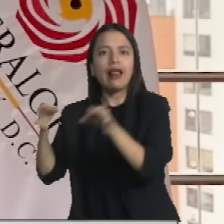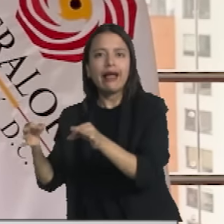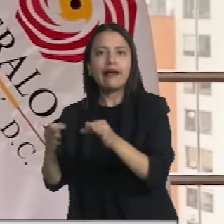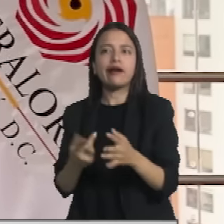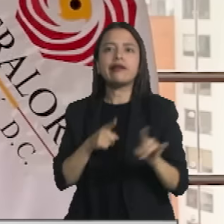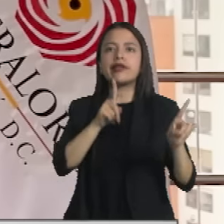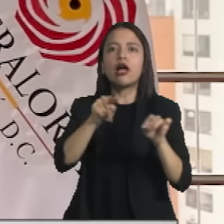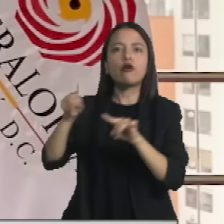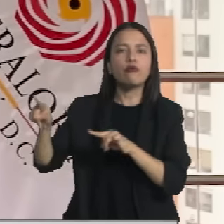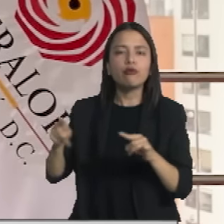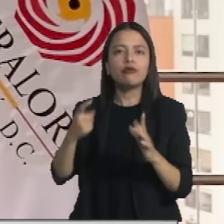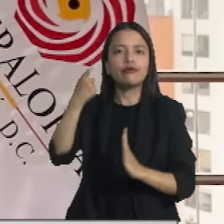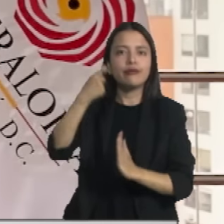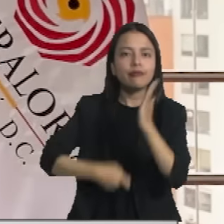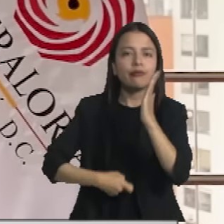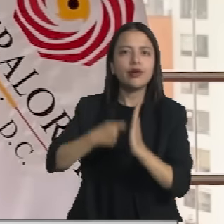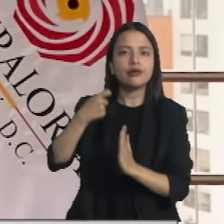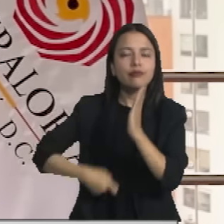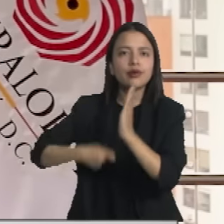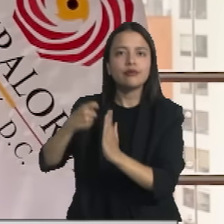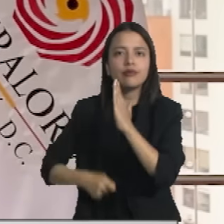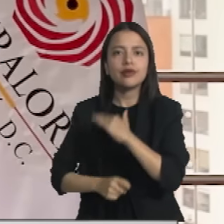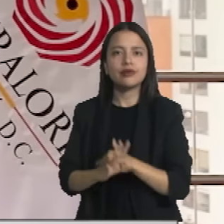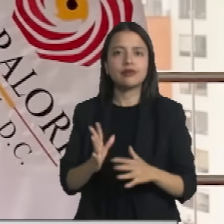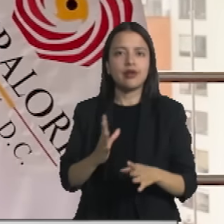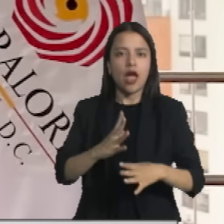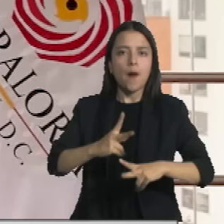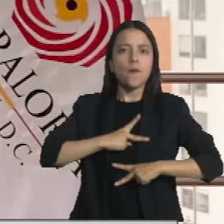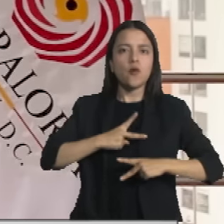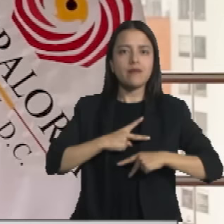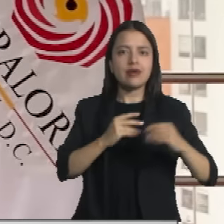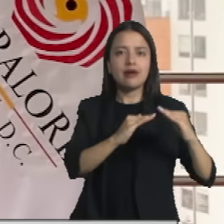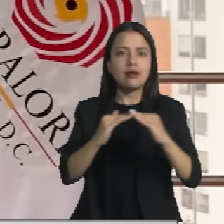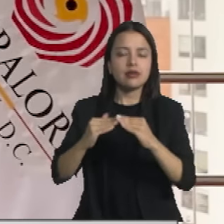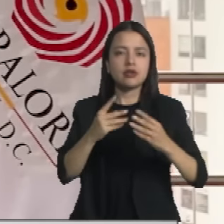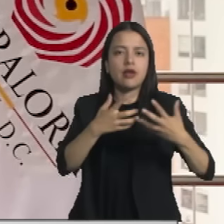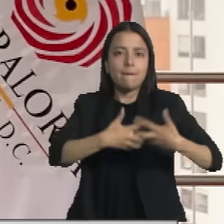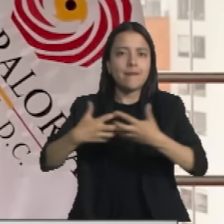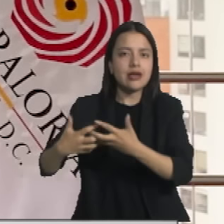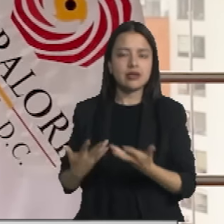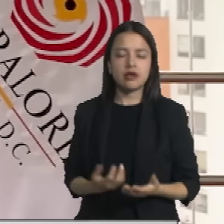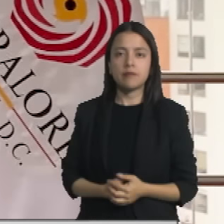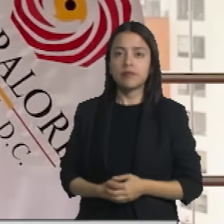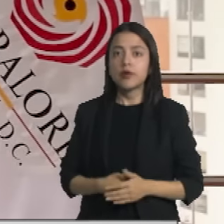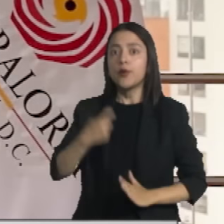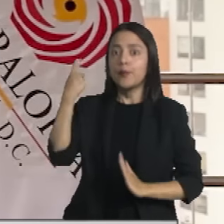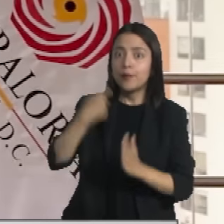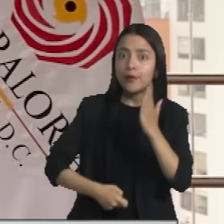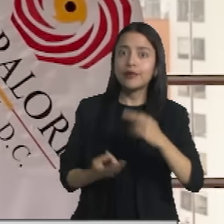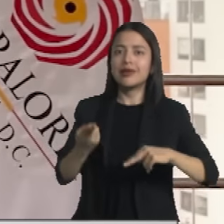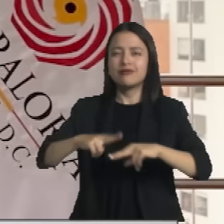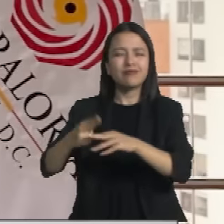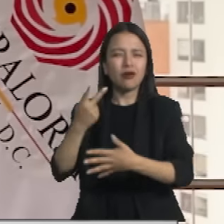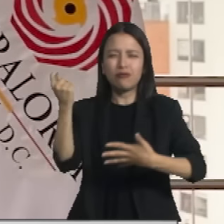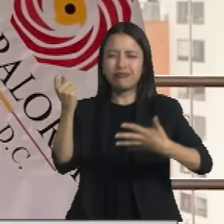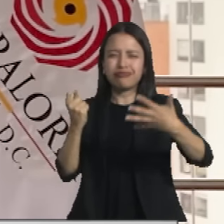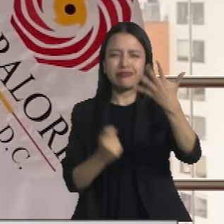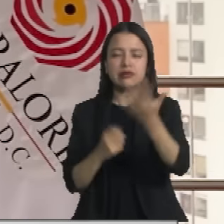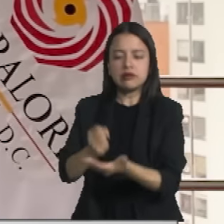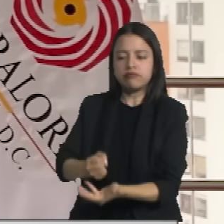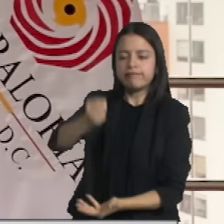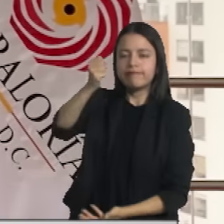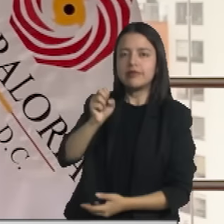prediales de inmuebles de la empresa, multas y sentencias judiciales. El hallazgo más significativo es por cerca de